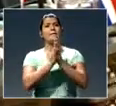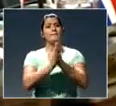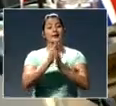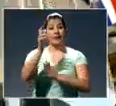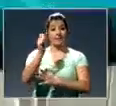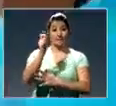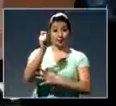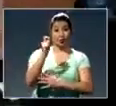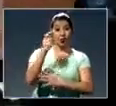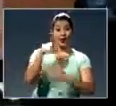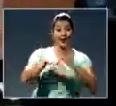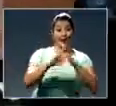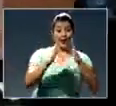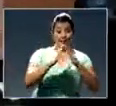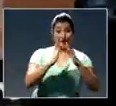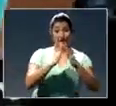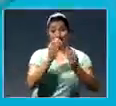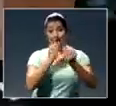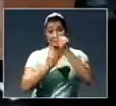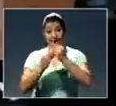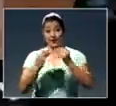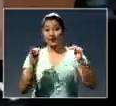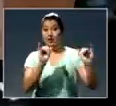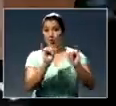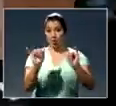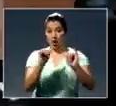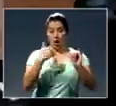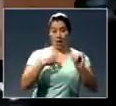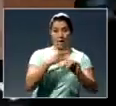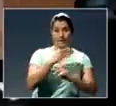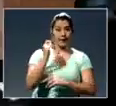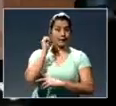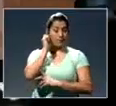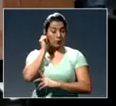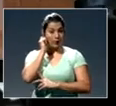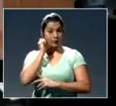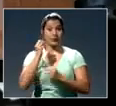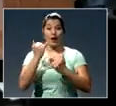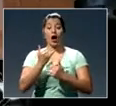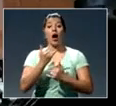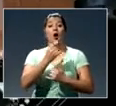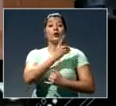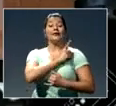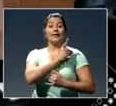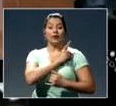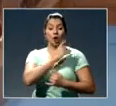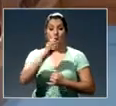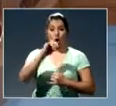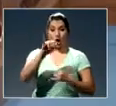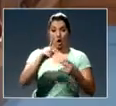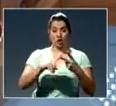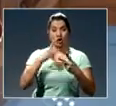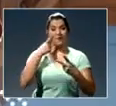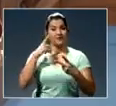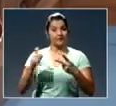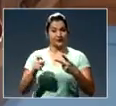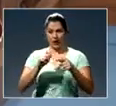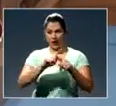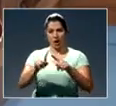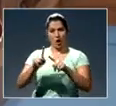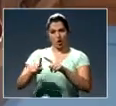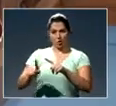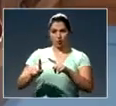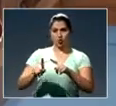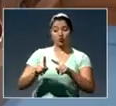hombre y mujer. Las votaciones para nombrar magistrados suplentes, directores de OIJ o fiscales generales podrían ser públicas.